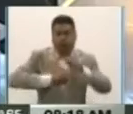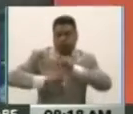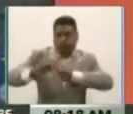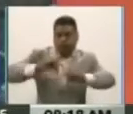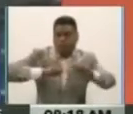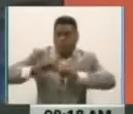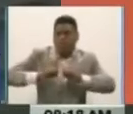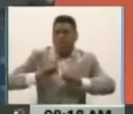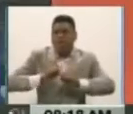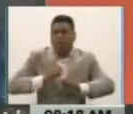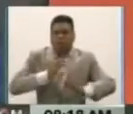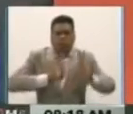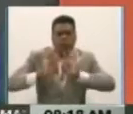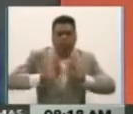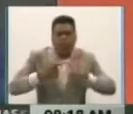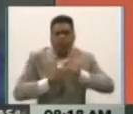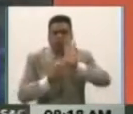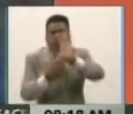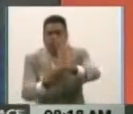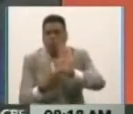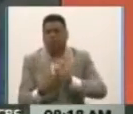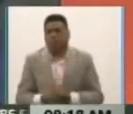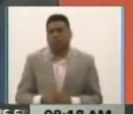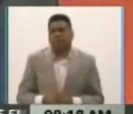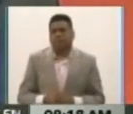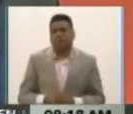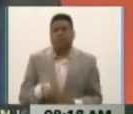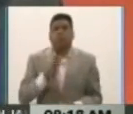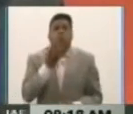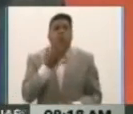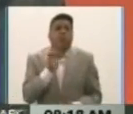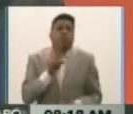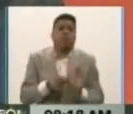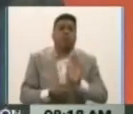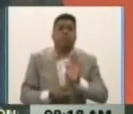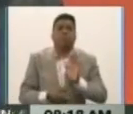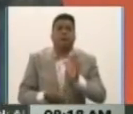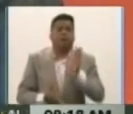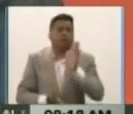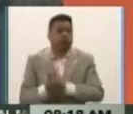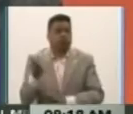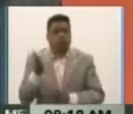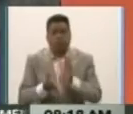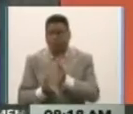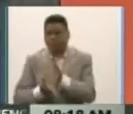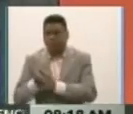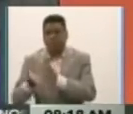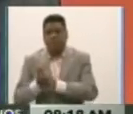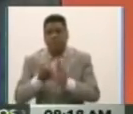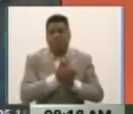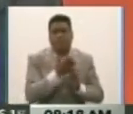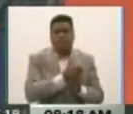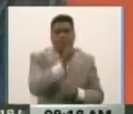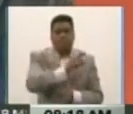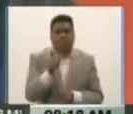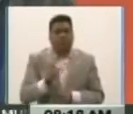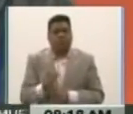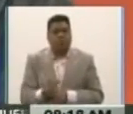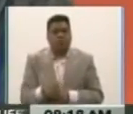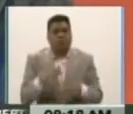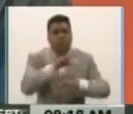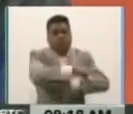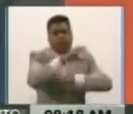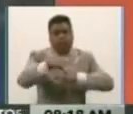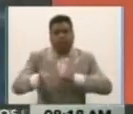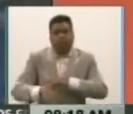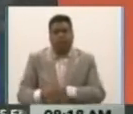muchísima expectación cuando iba el público a las distintas obras en los distintos estados. Es decir, tenemos récord de taquillas